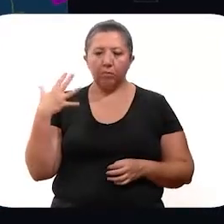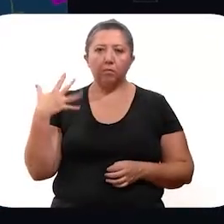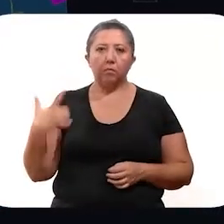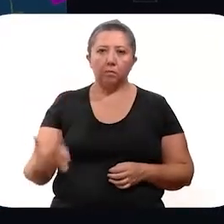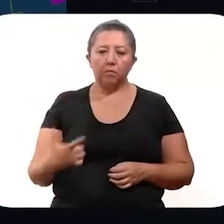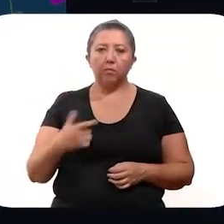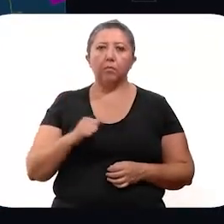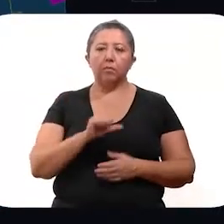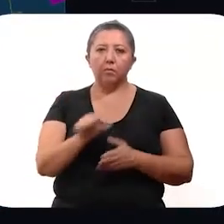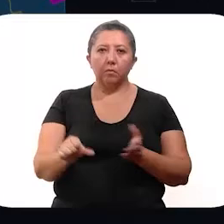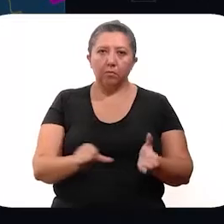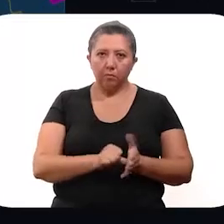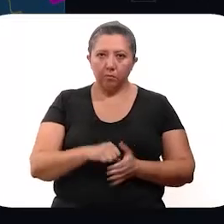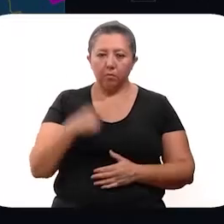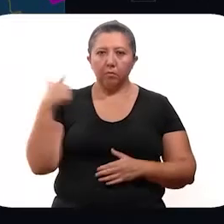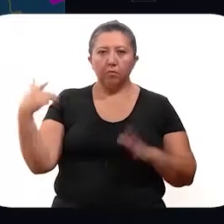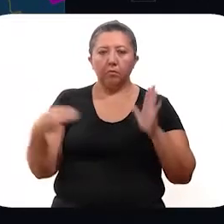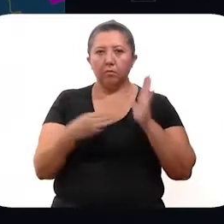4.857 en la zona centro,